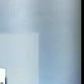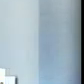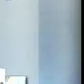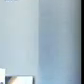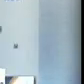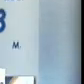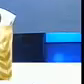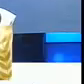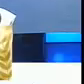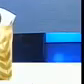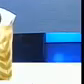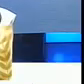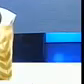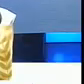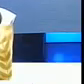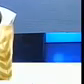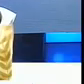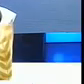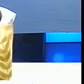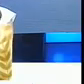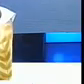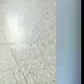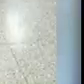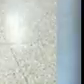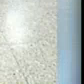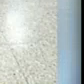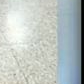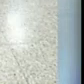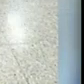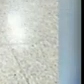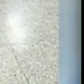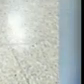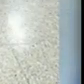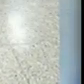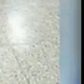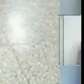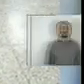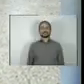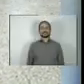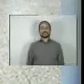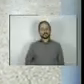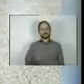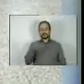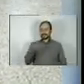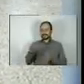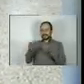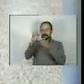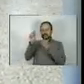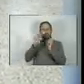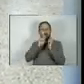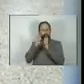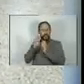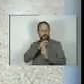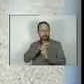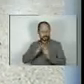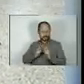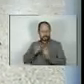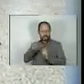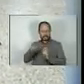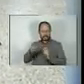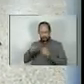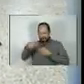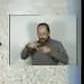mínima de... Contarles que en Correos de El Salvador fue interceptado un paquete que contenía droga